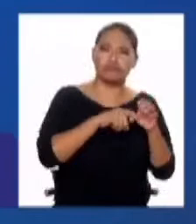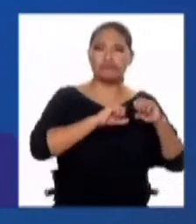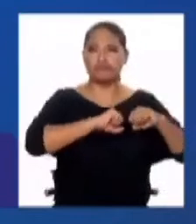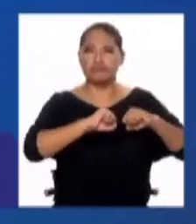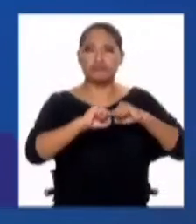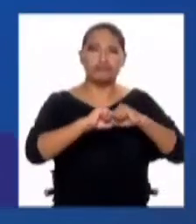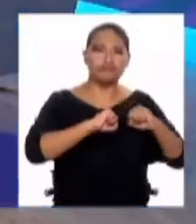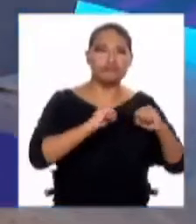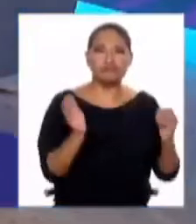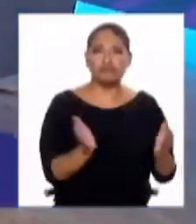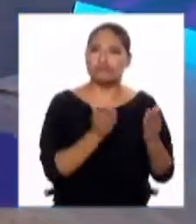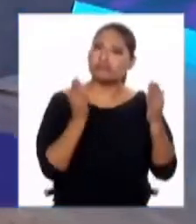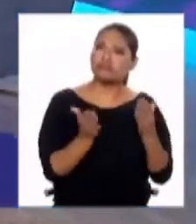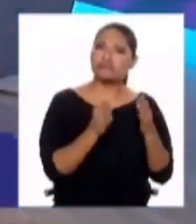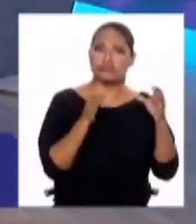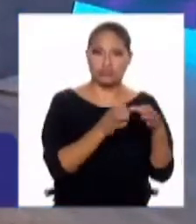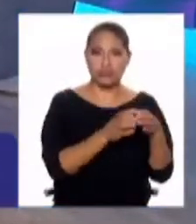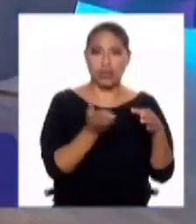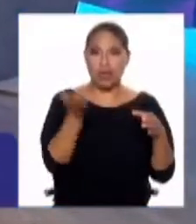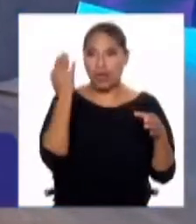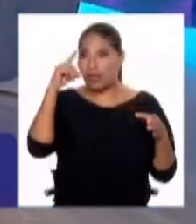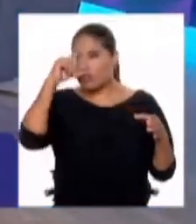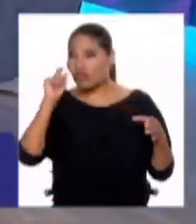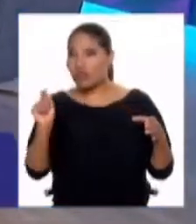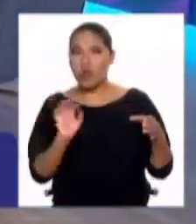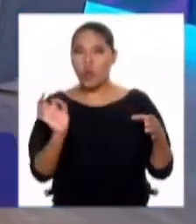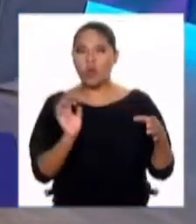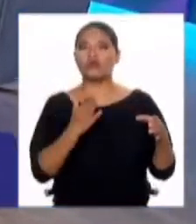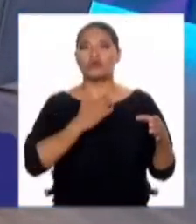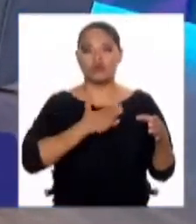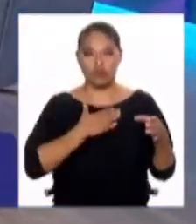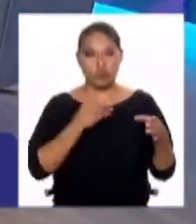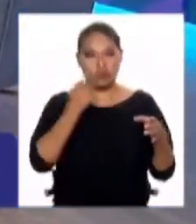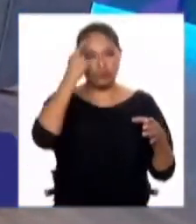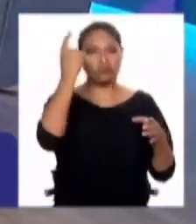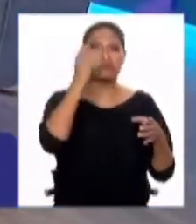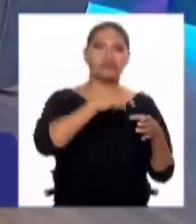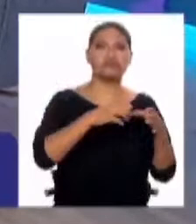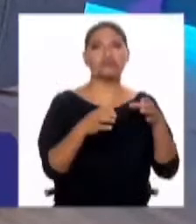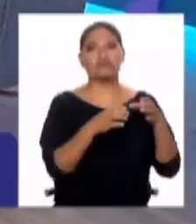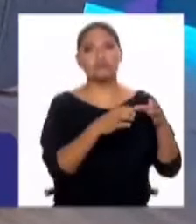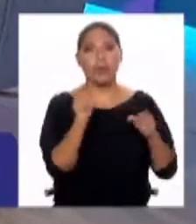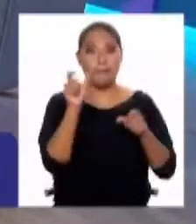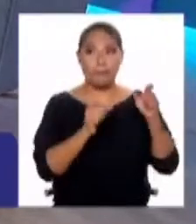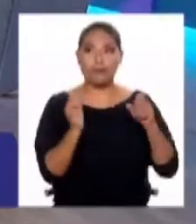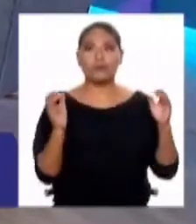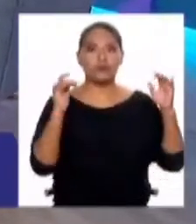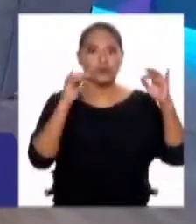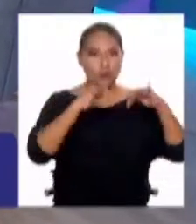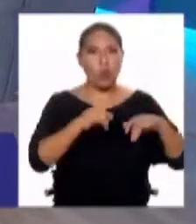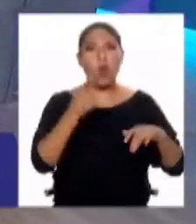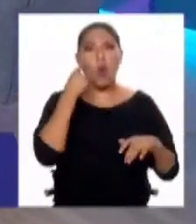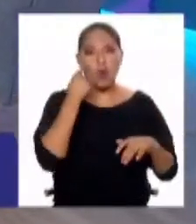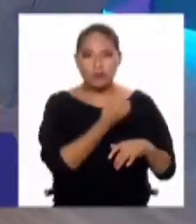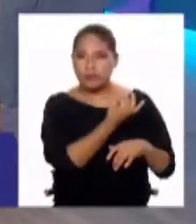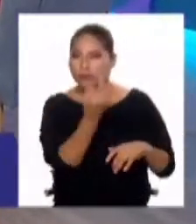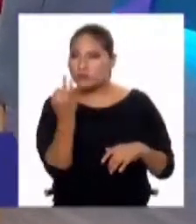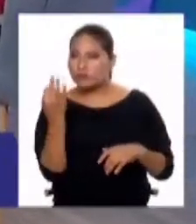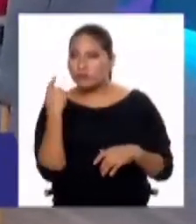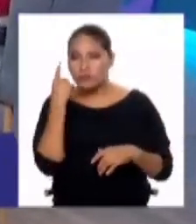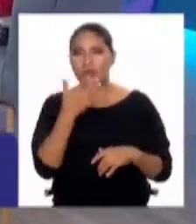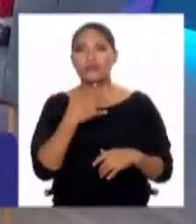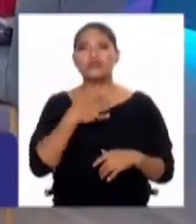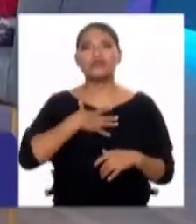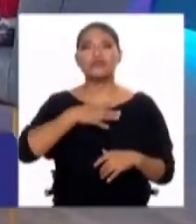Toledo, ni siquiera existían. Entonces, y la gente, y conozco a la gente, fui secretario